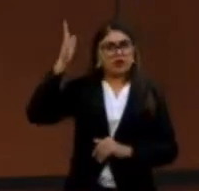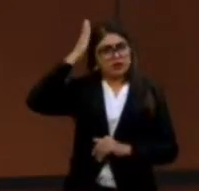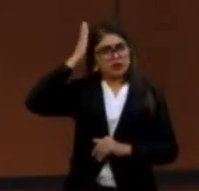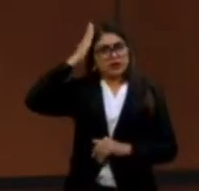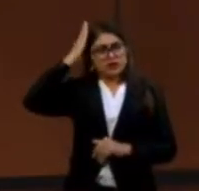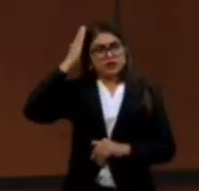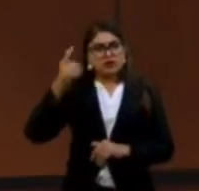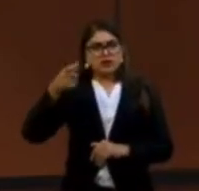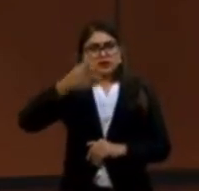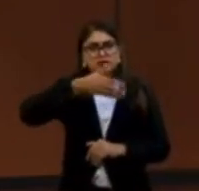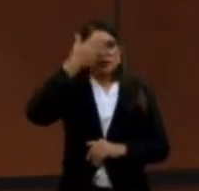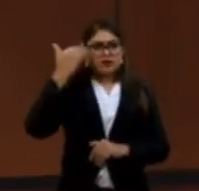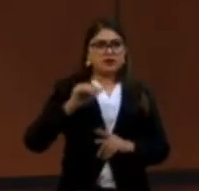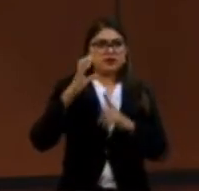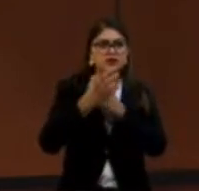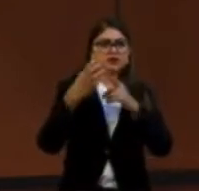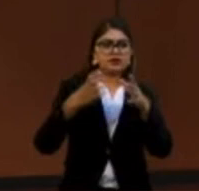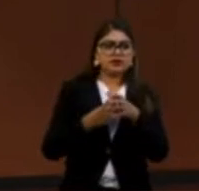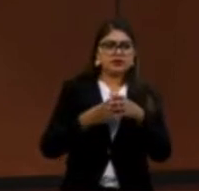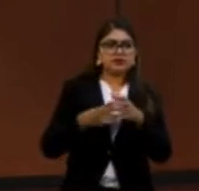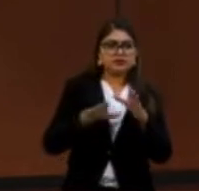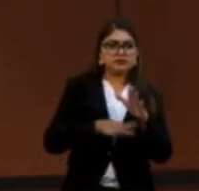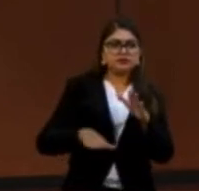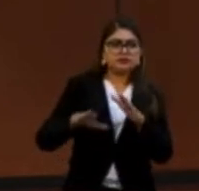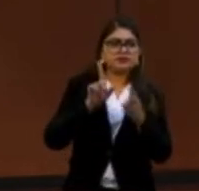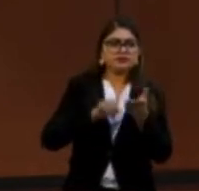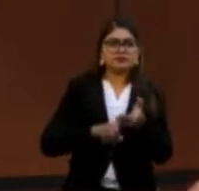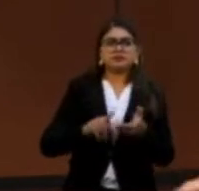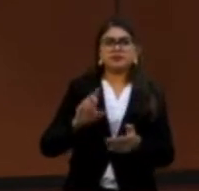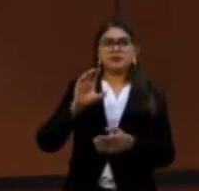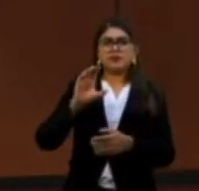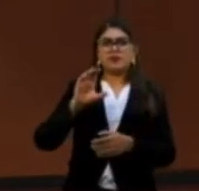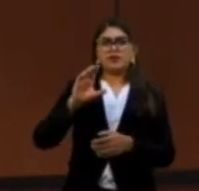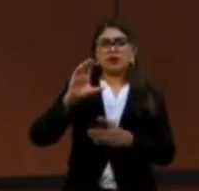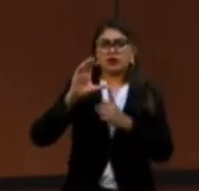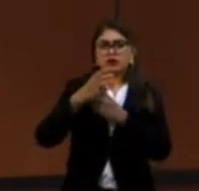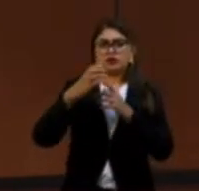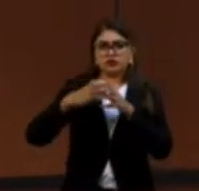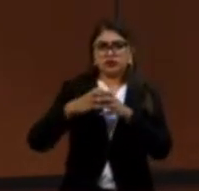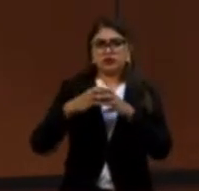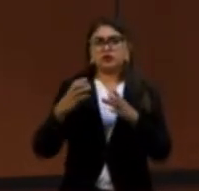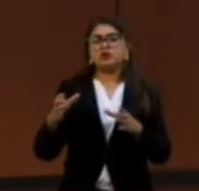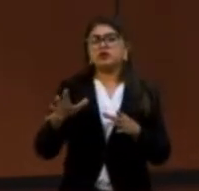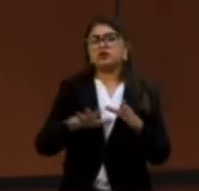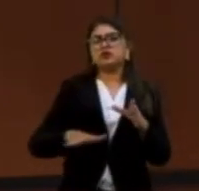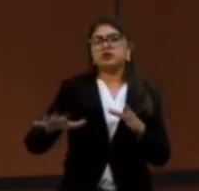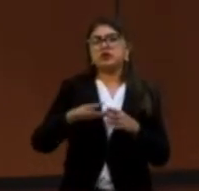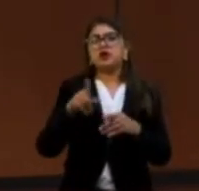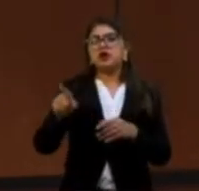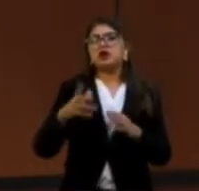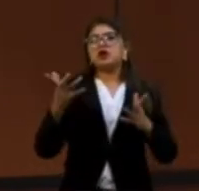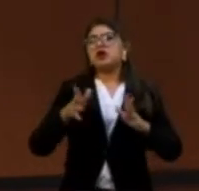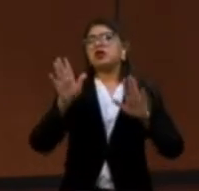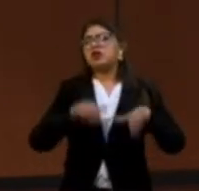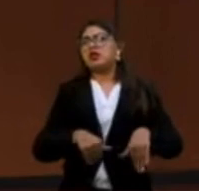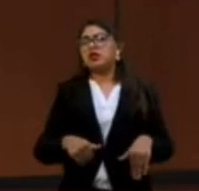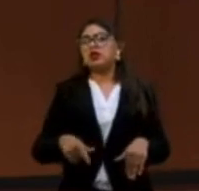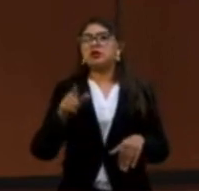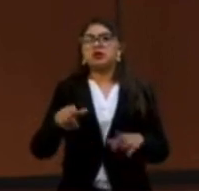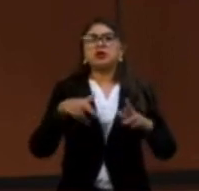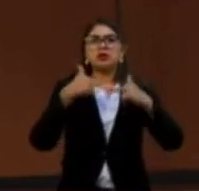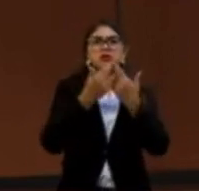el exhorto del Consejo Ciudadano del Instituto Nacional de Migración y simplemente dejan de convocar. Estamos